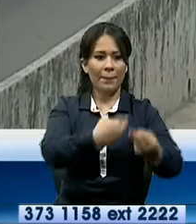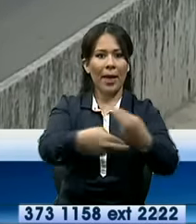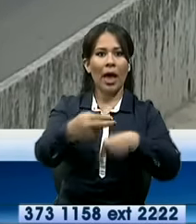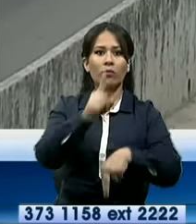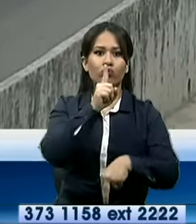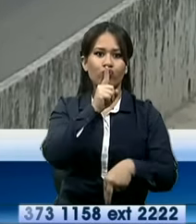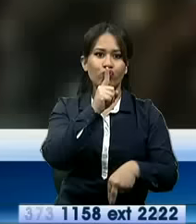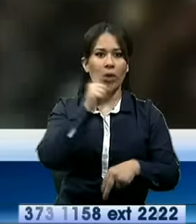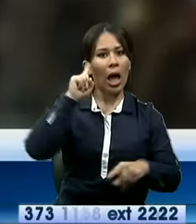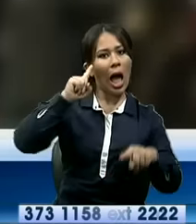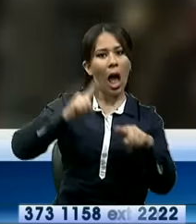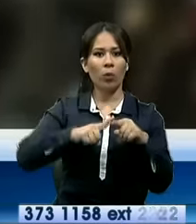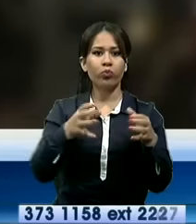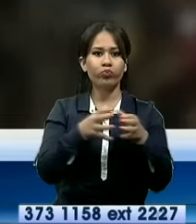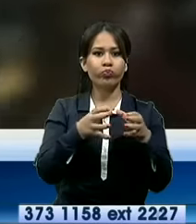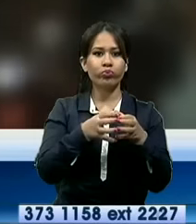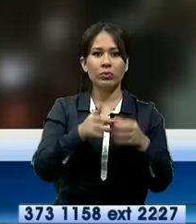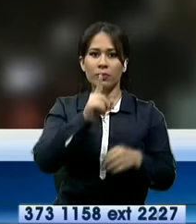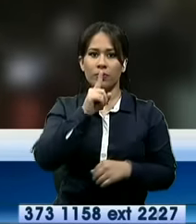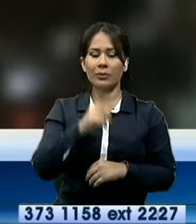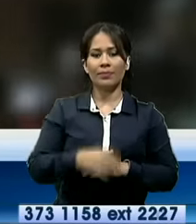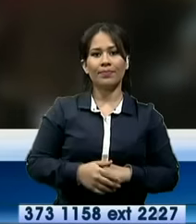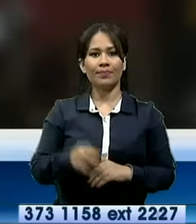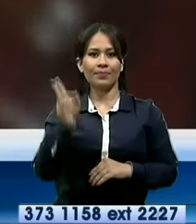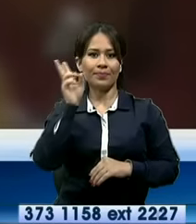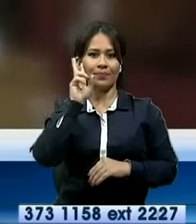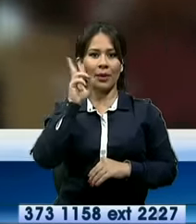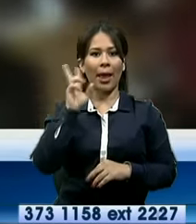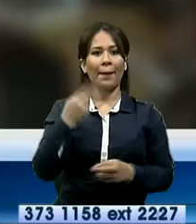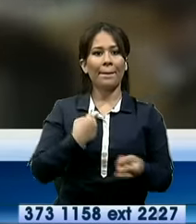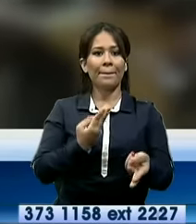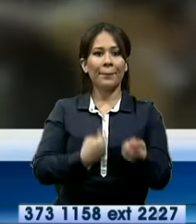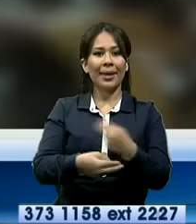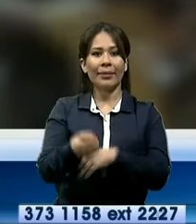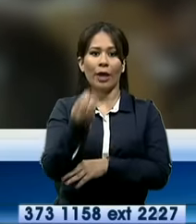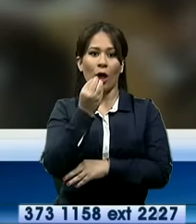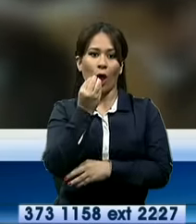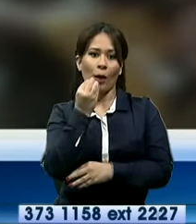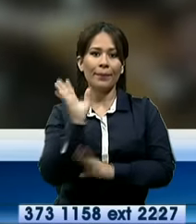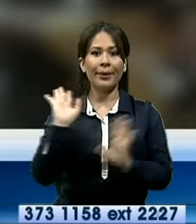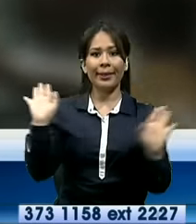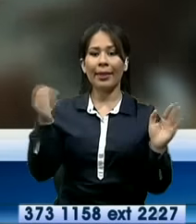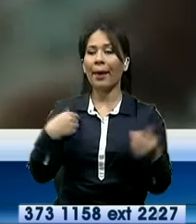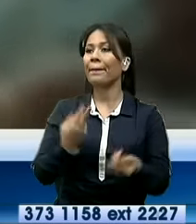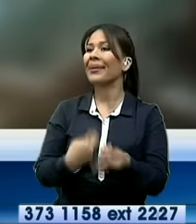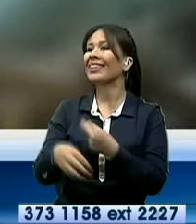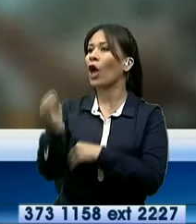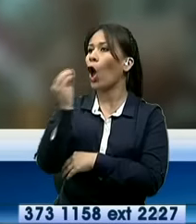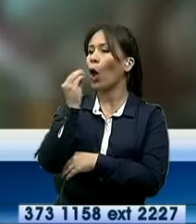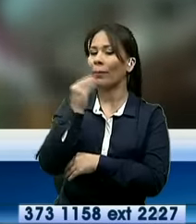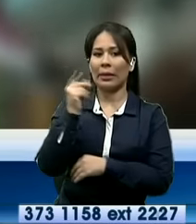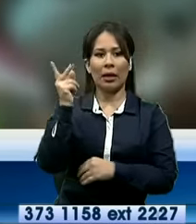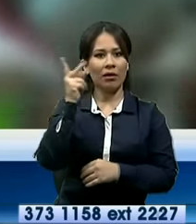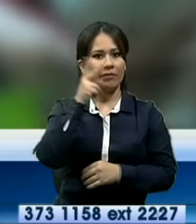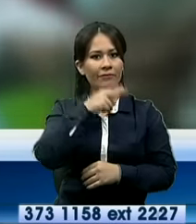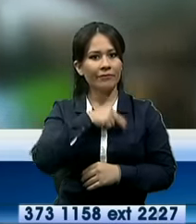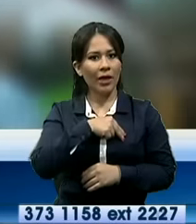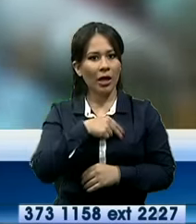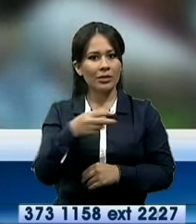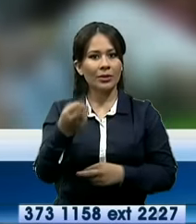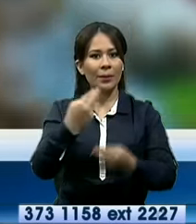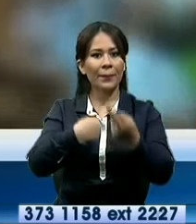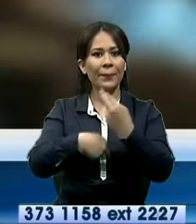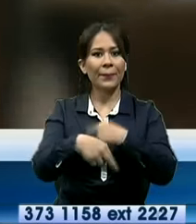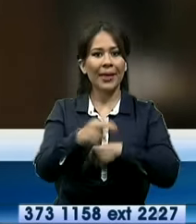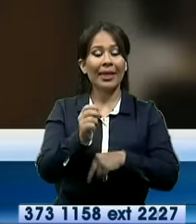al ilícito, utilizando de pantalla la venta de comidas preparadas. En este caso puntual se ha utilizado, la mayor parte